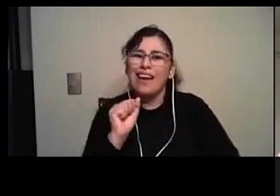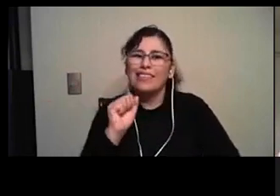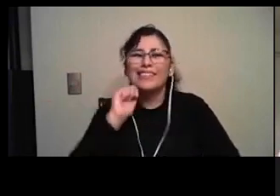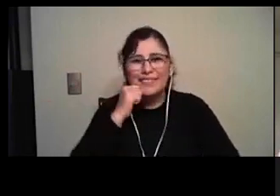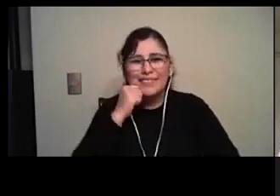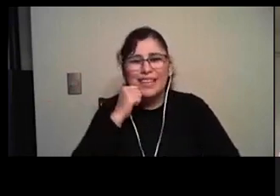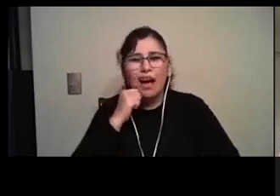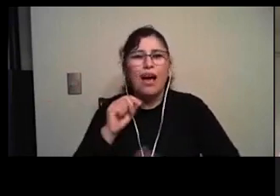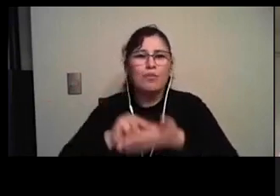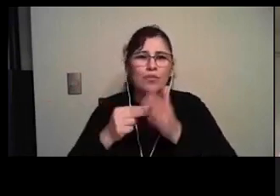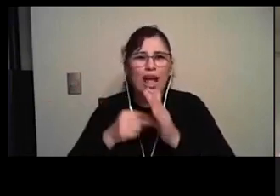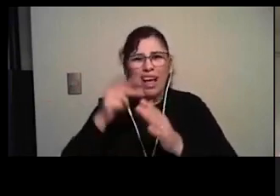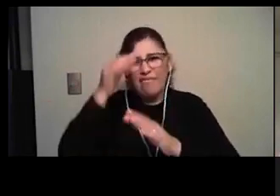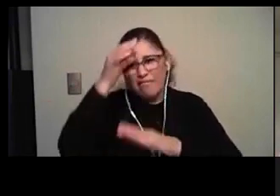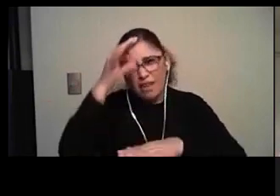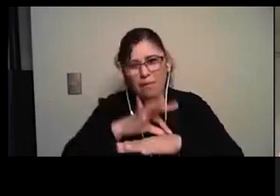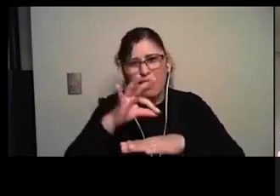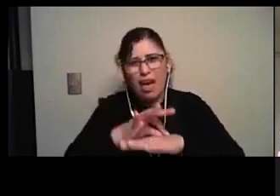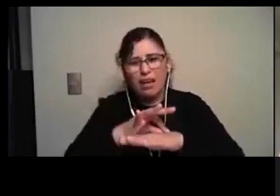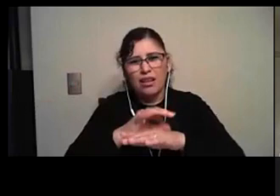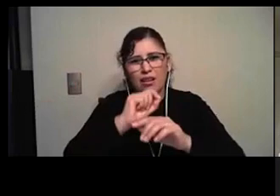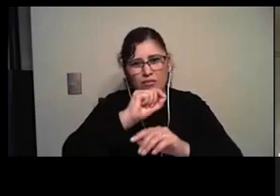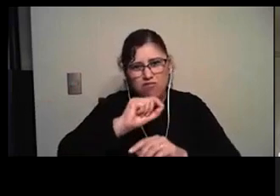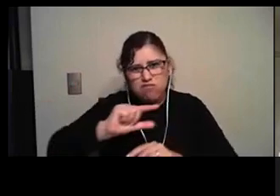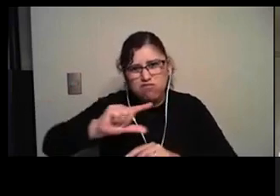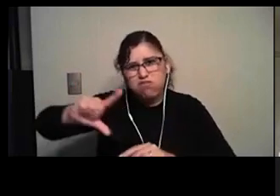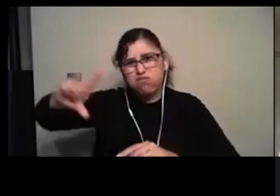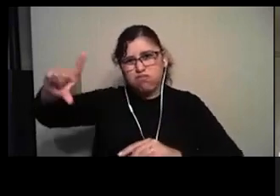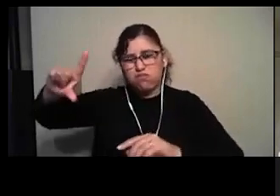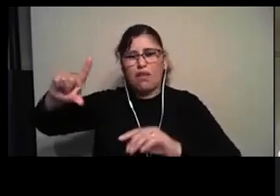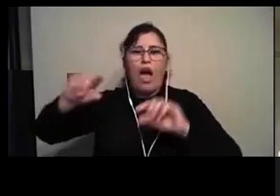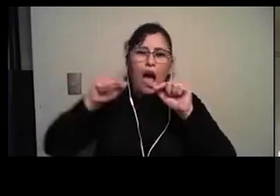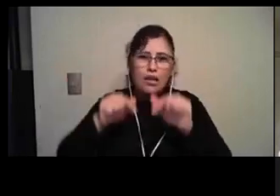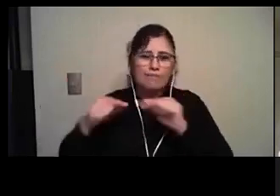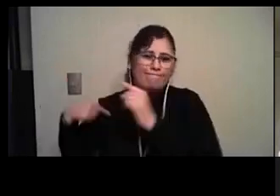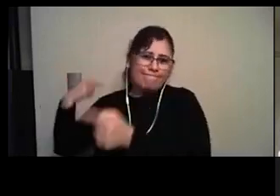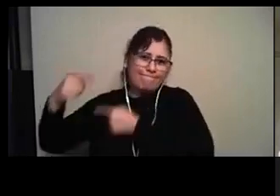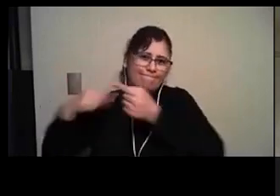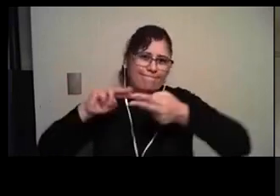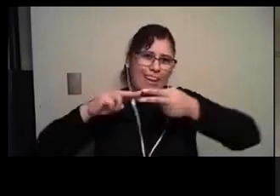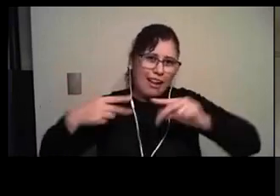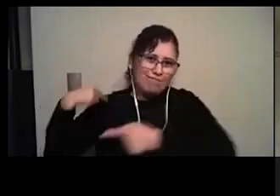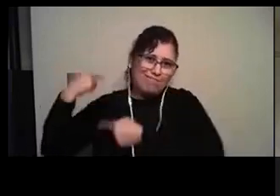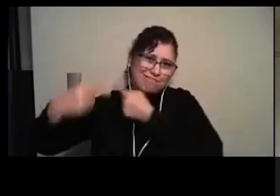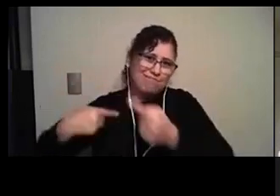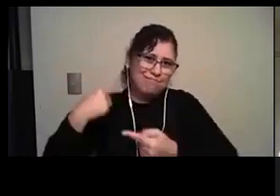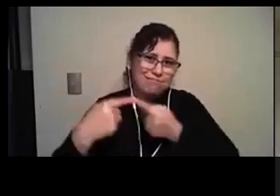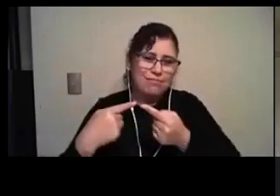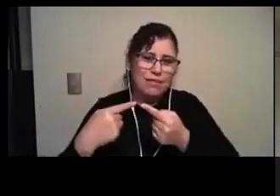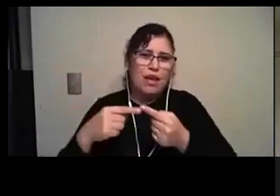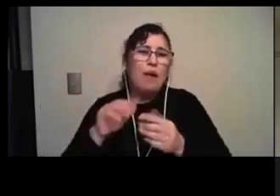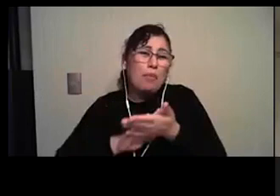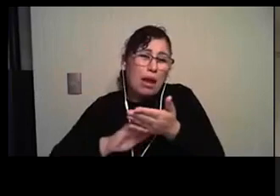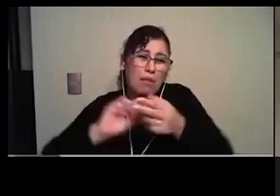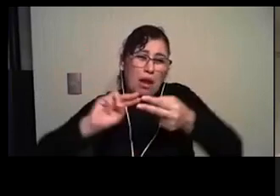patología como degenerativa y de origen genético, ya, y tiene que ver a veces con algún gen que